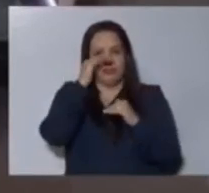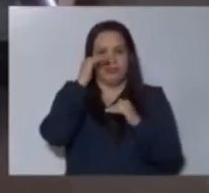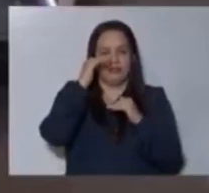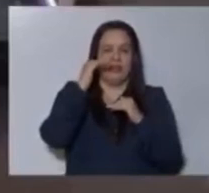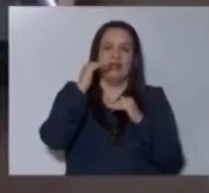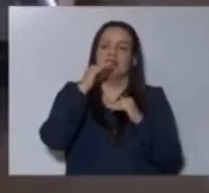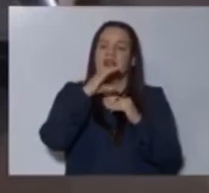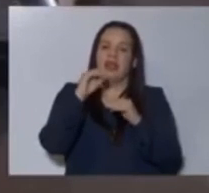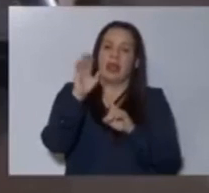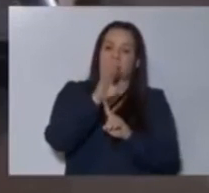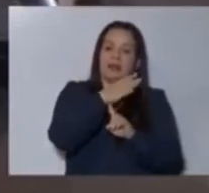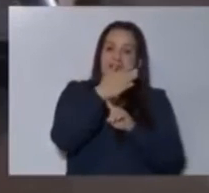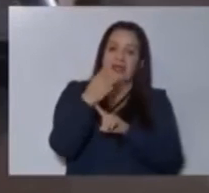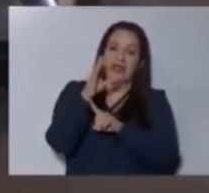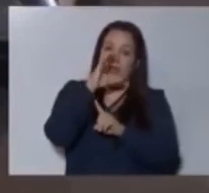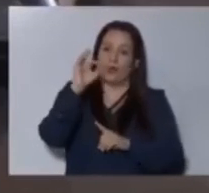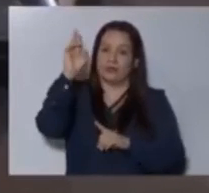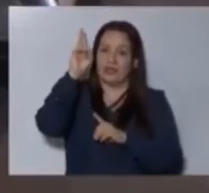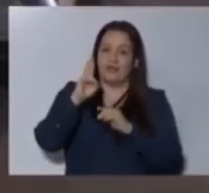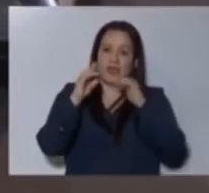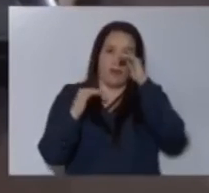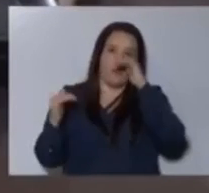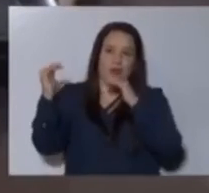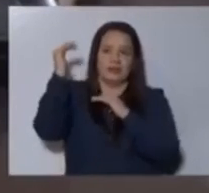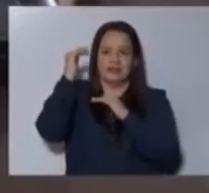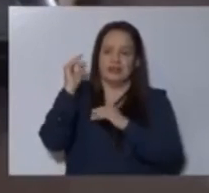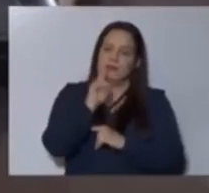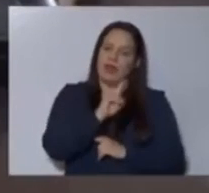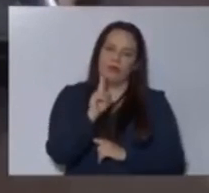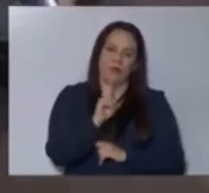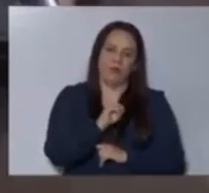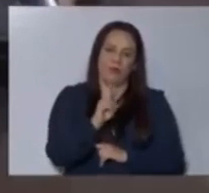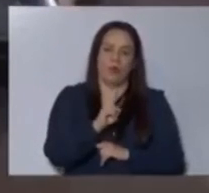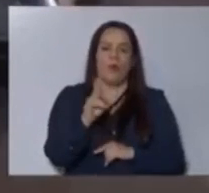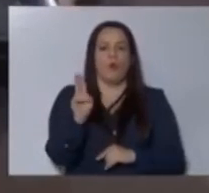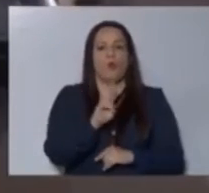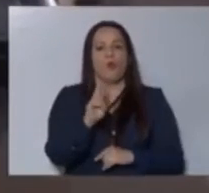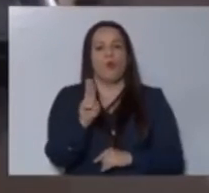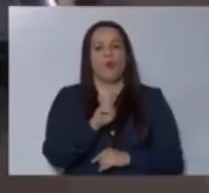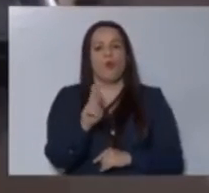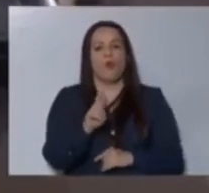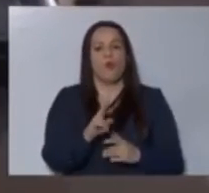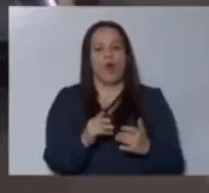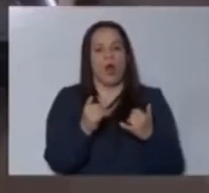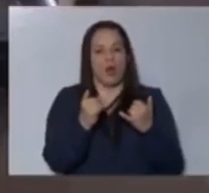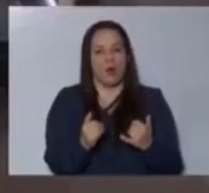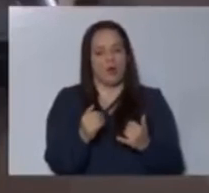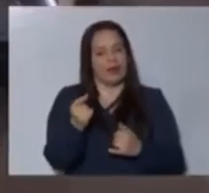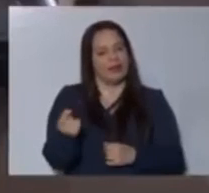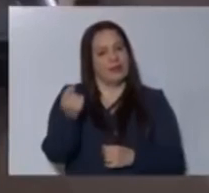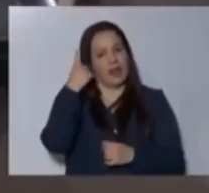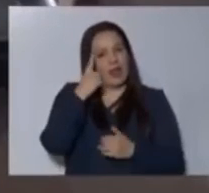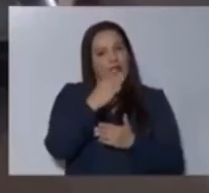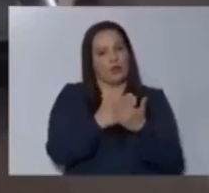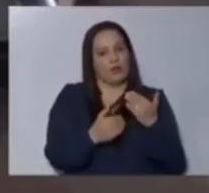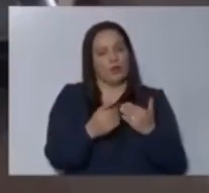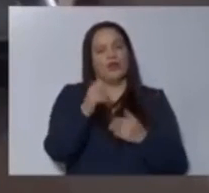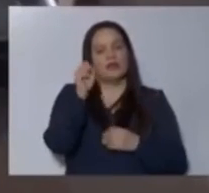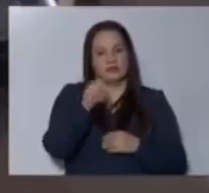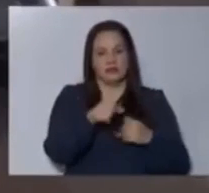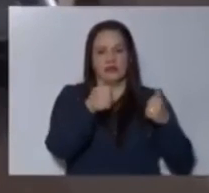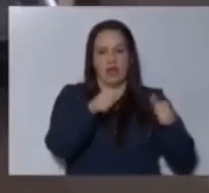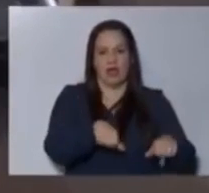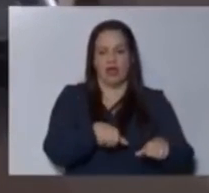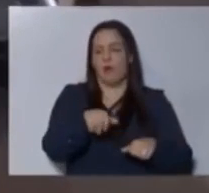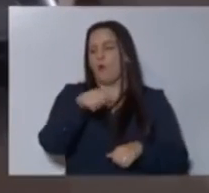costarricense. Lo que urge ahora es que entendamos que en algunas cosas estaremos de acuerdo y